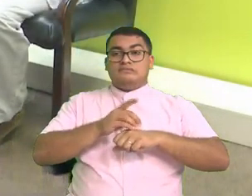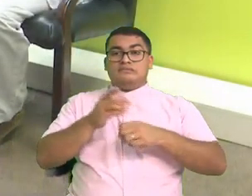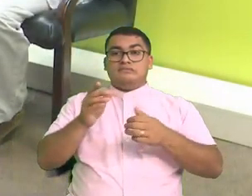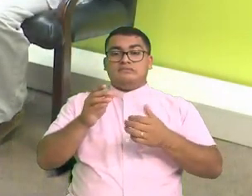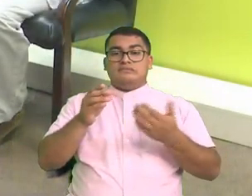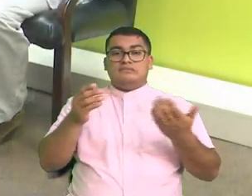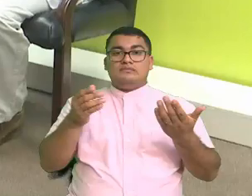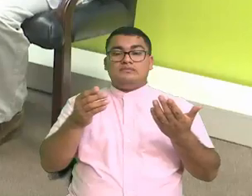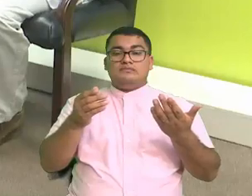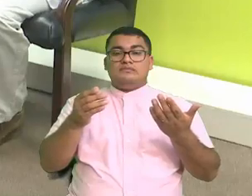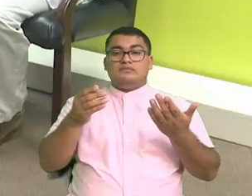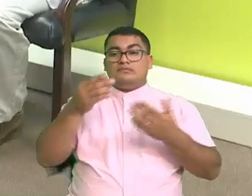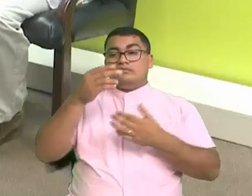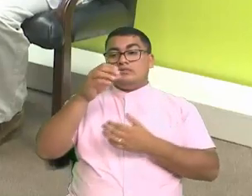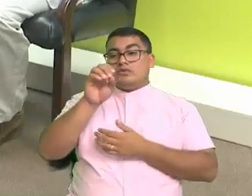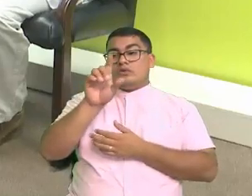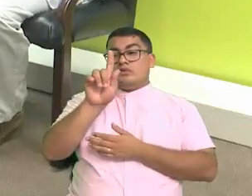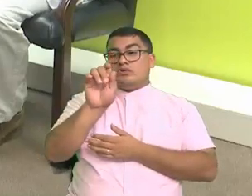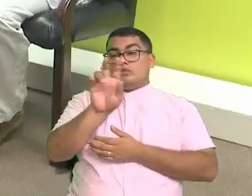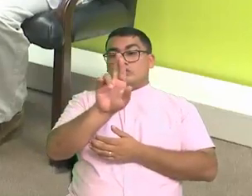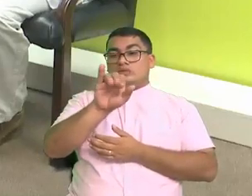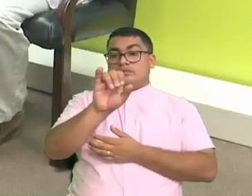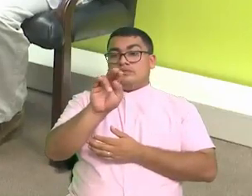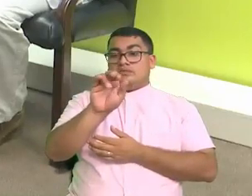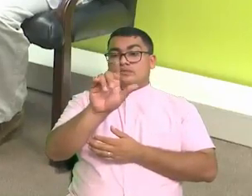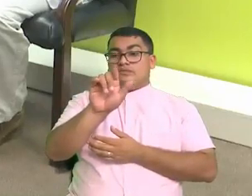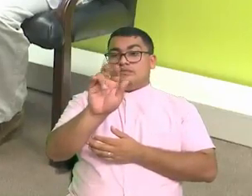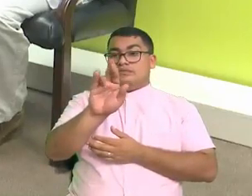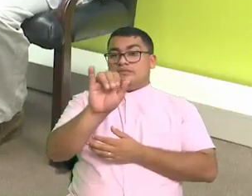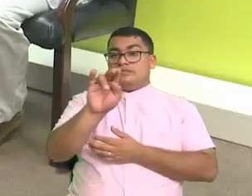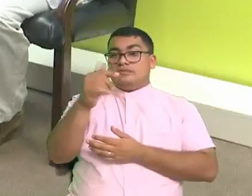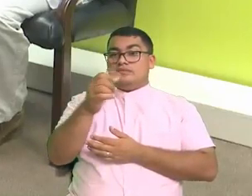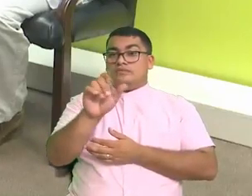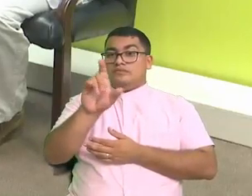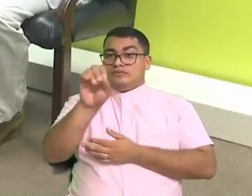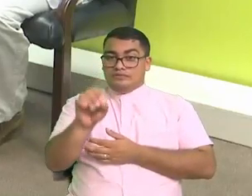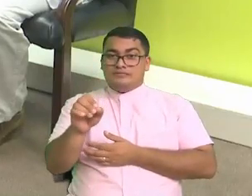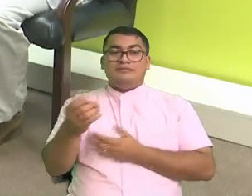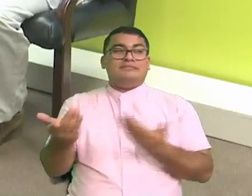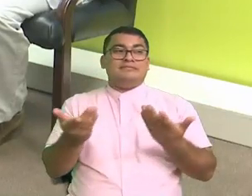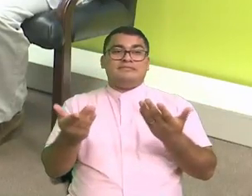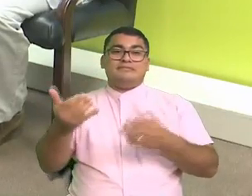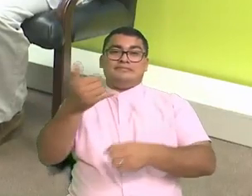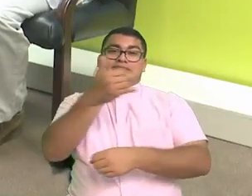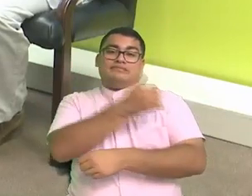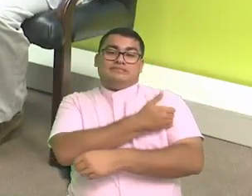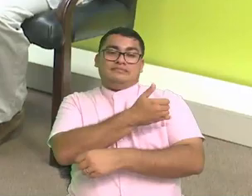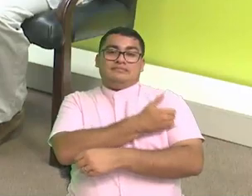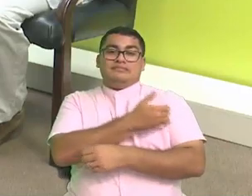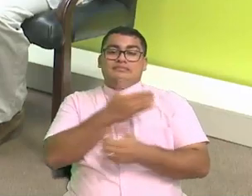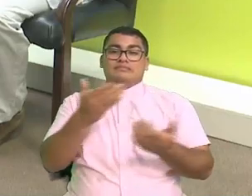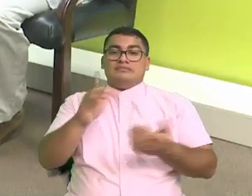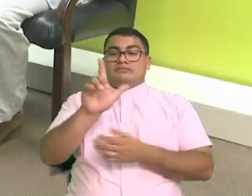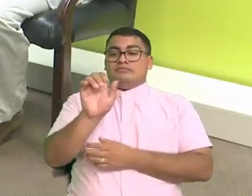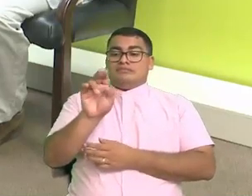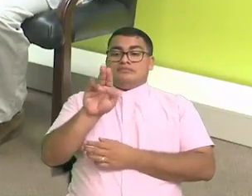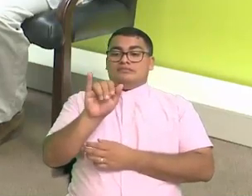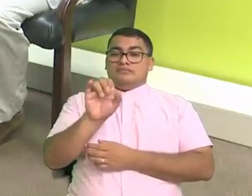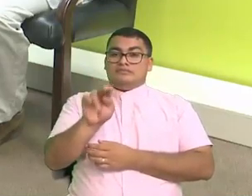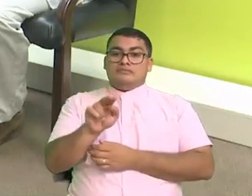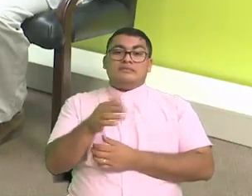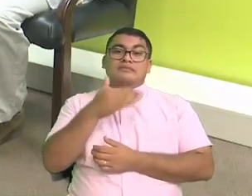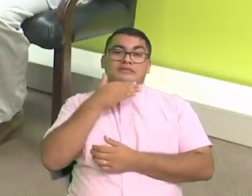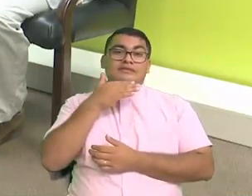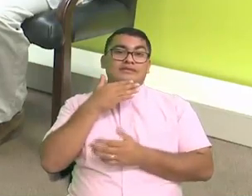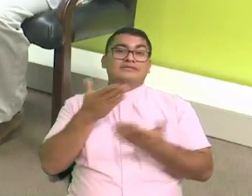otorrinolaringólogo del Hospital Escuela Antonio Lenín Fonseca. Digo otorrino porque me pego, ¿no? Sí, es más fácil. Casi todo el mundo nos pegamos a decir